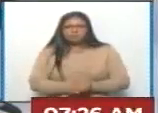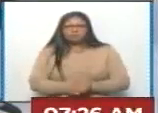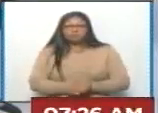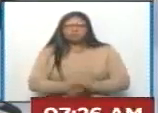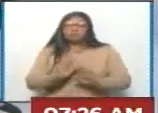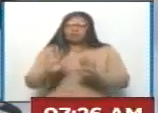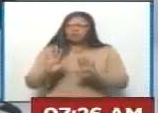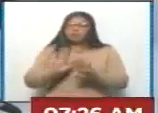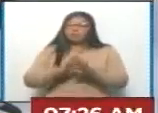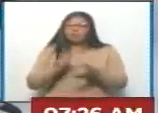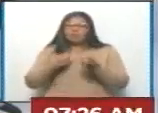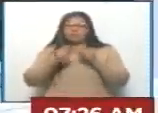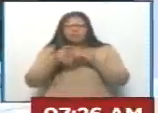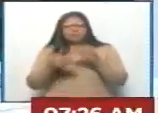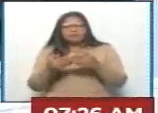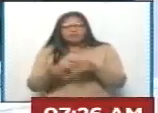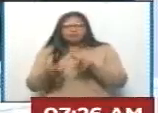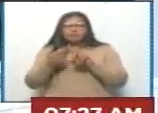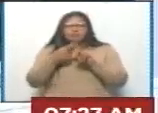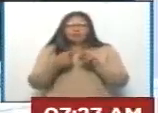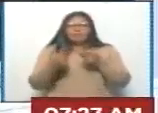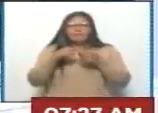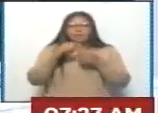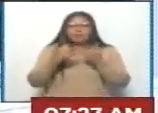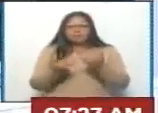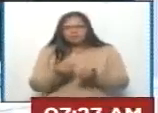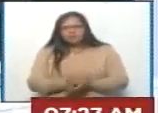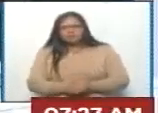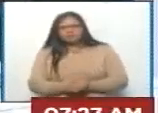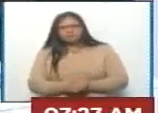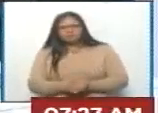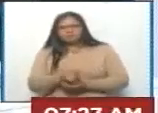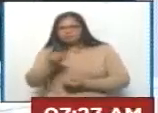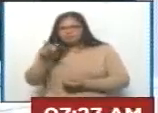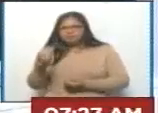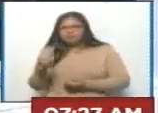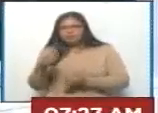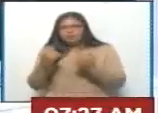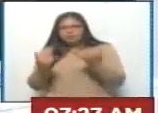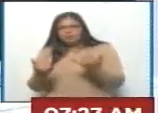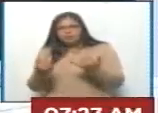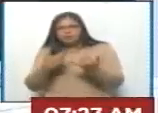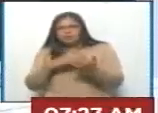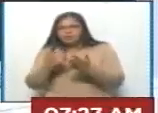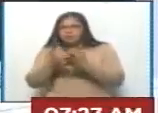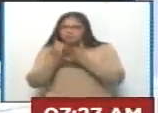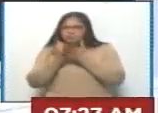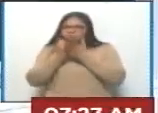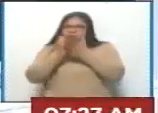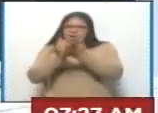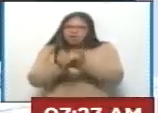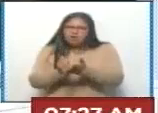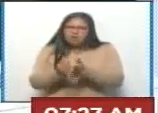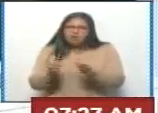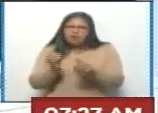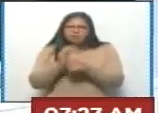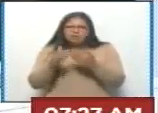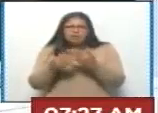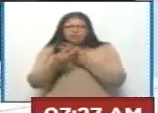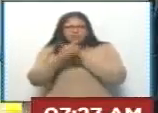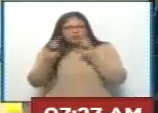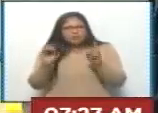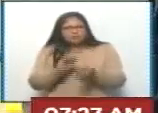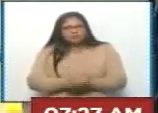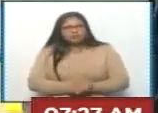todo lo contrario? Sumar, porque precisamente fueron los la gente de izquierda que ayudó a conquistar la democracia.